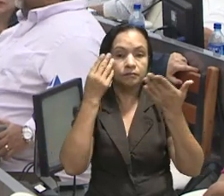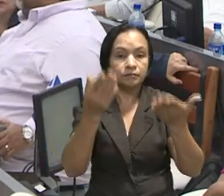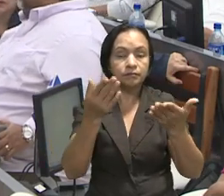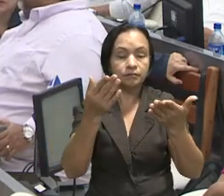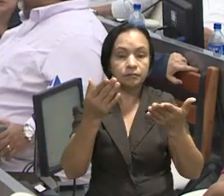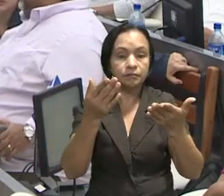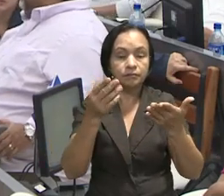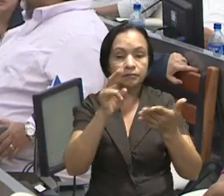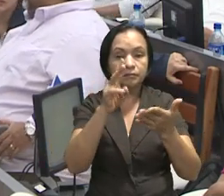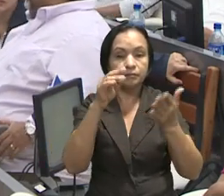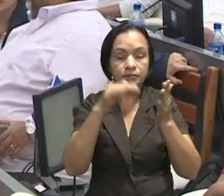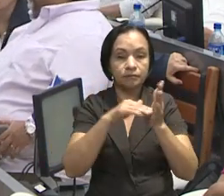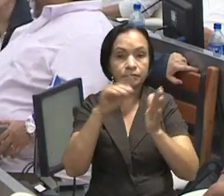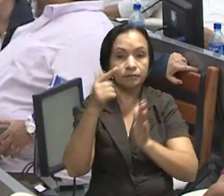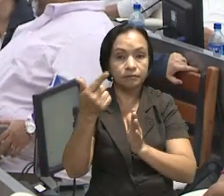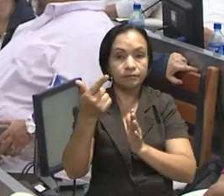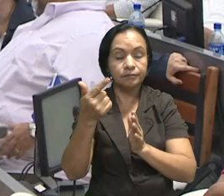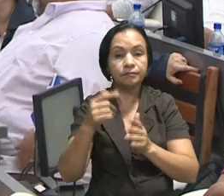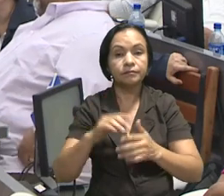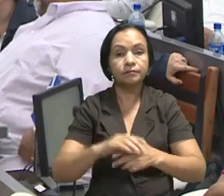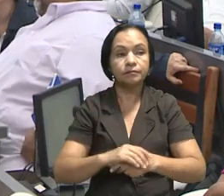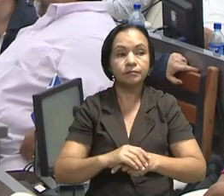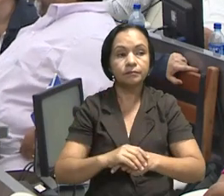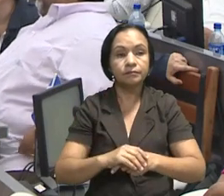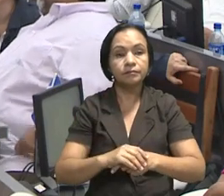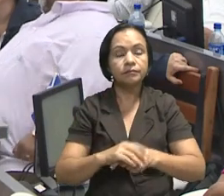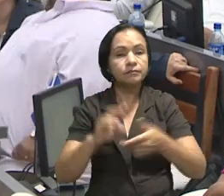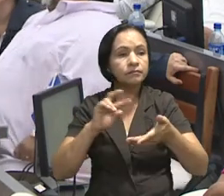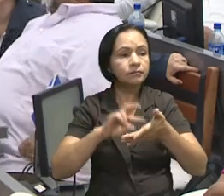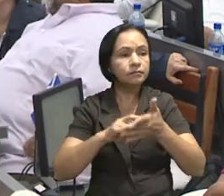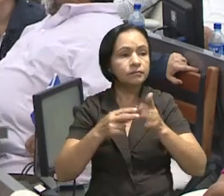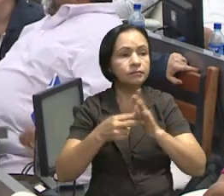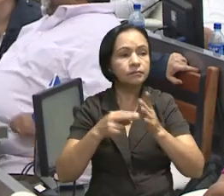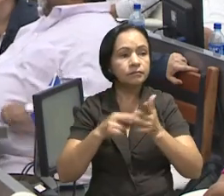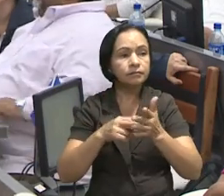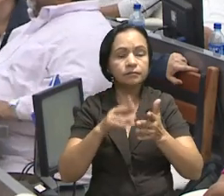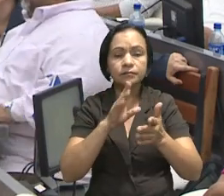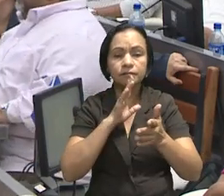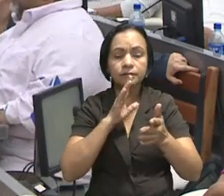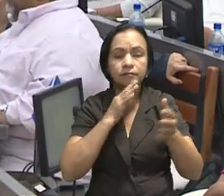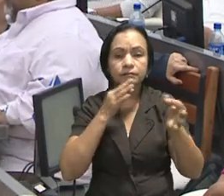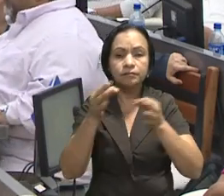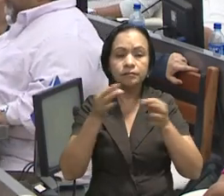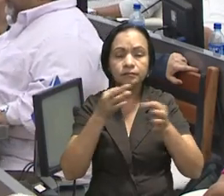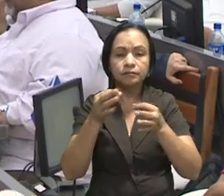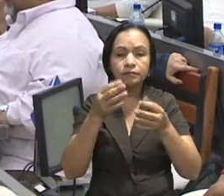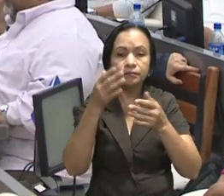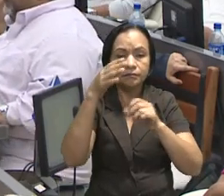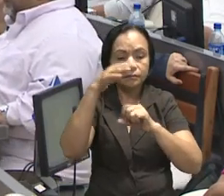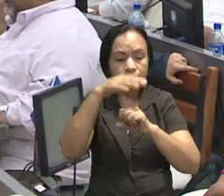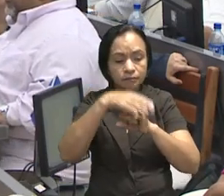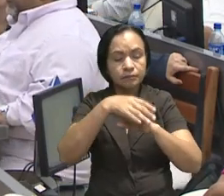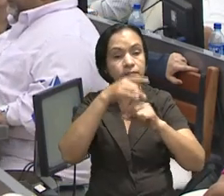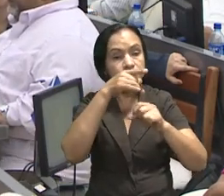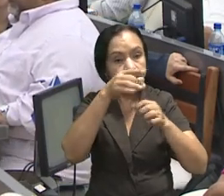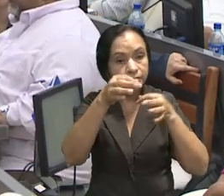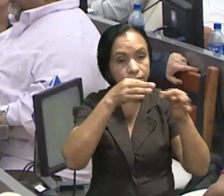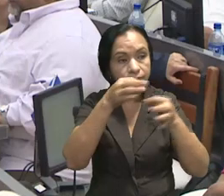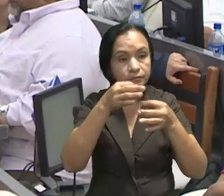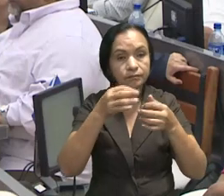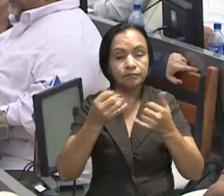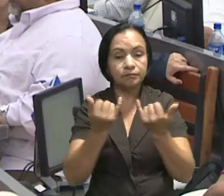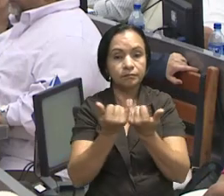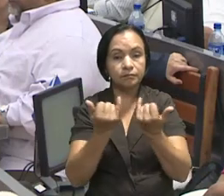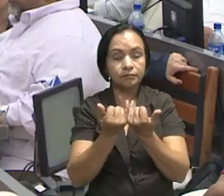año 2007. Esto lo mencioné en la comisión, que